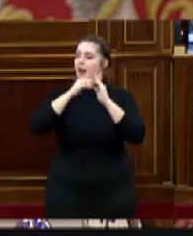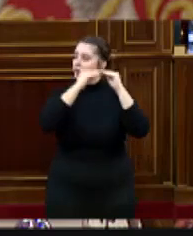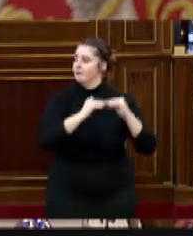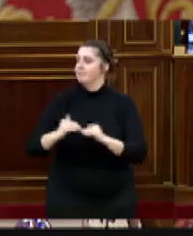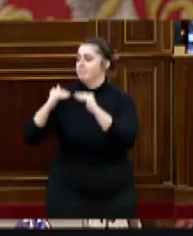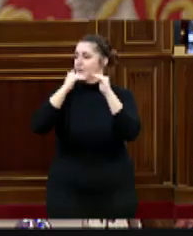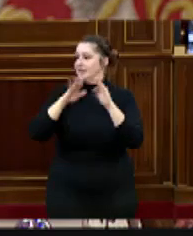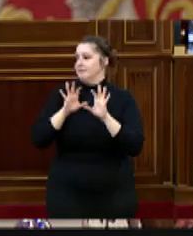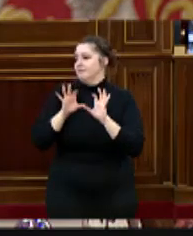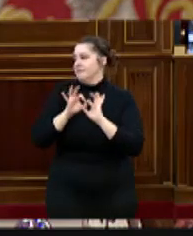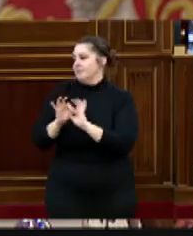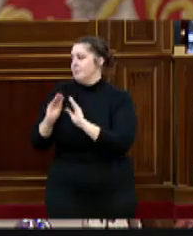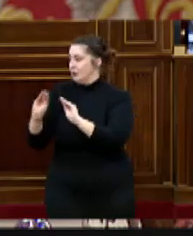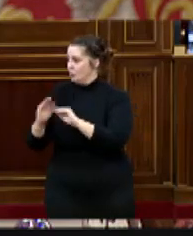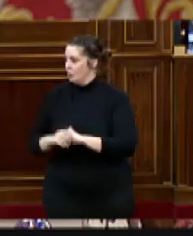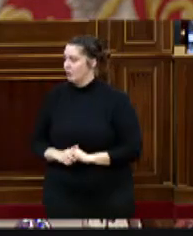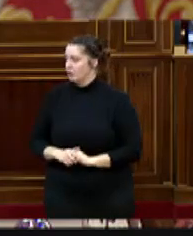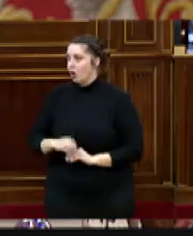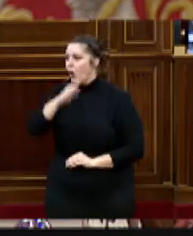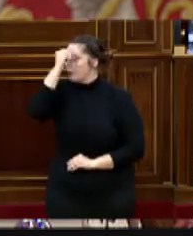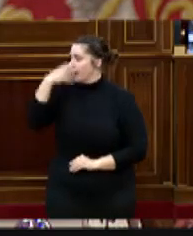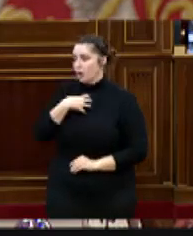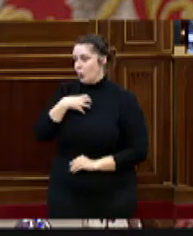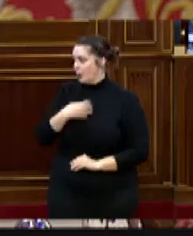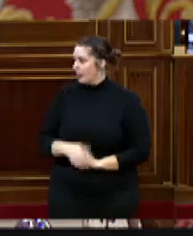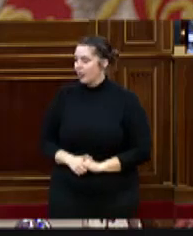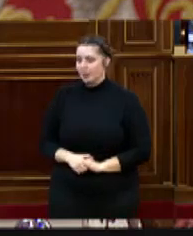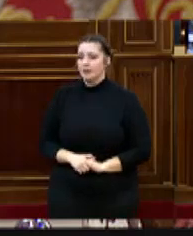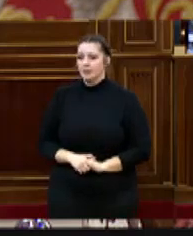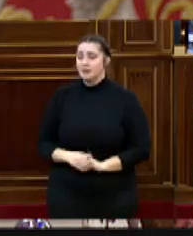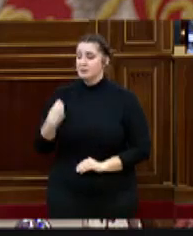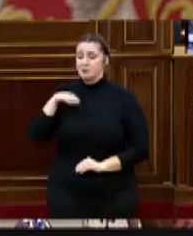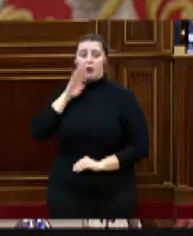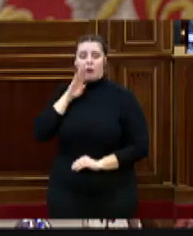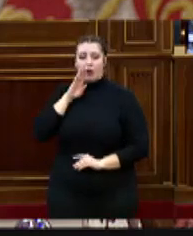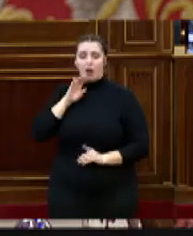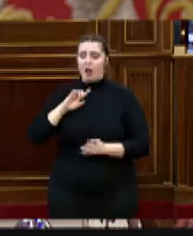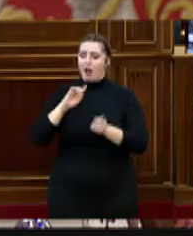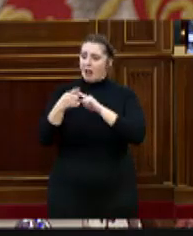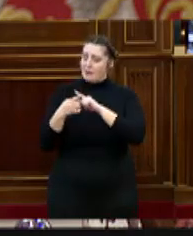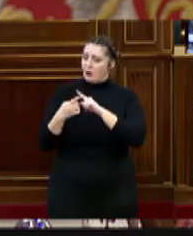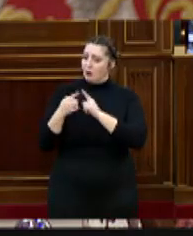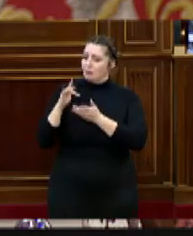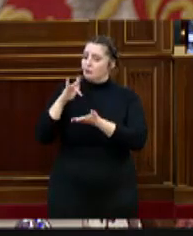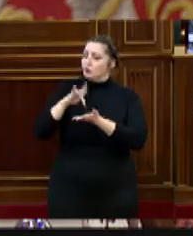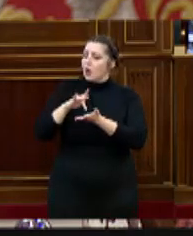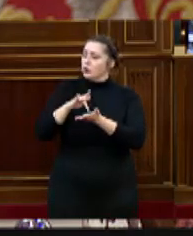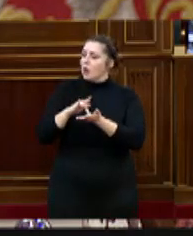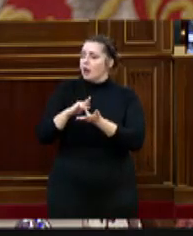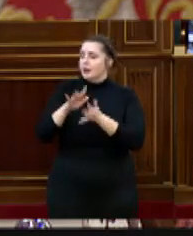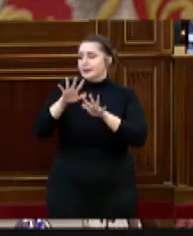les afecta esto no no conviene olvidarlo Y es que como decía los cambios a veces se producen